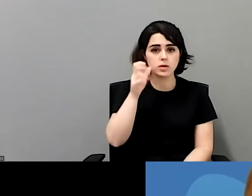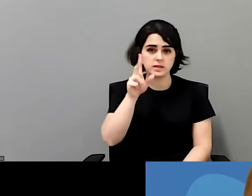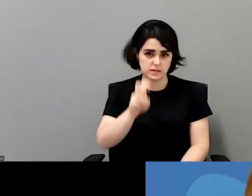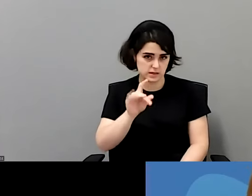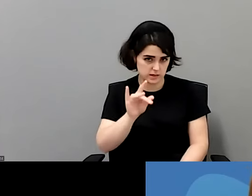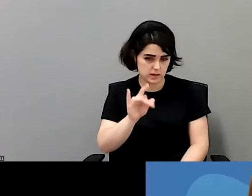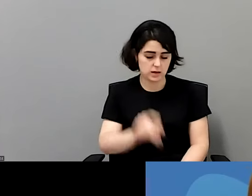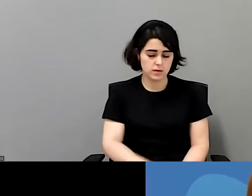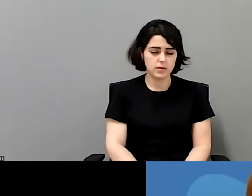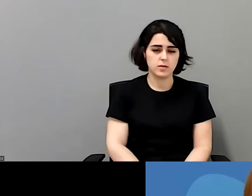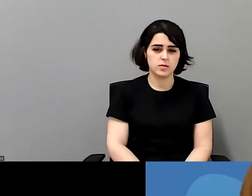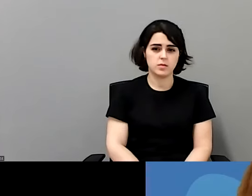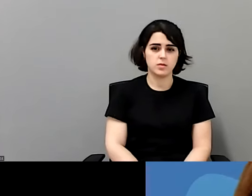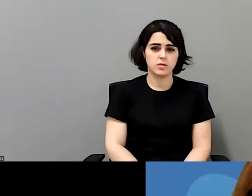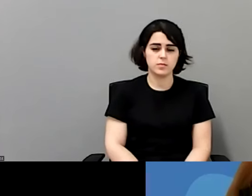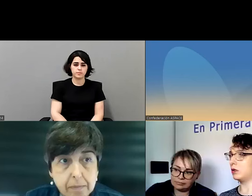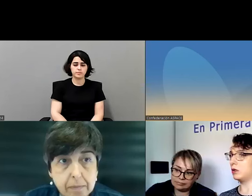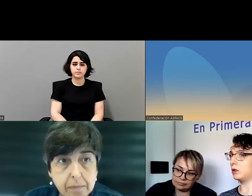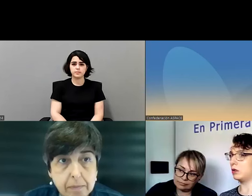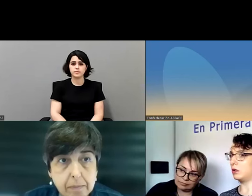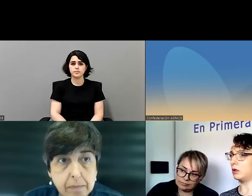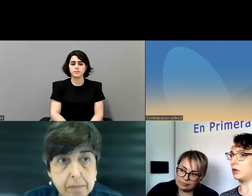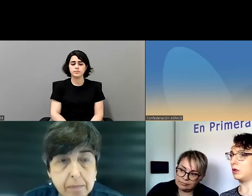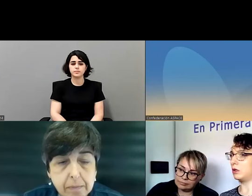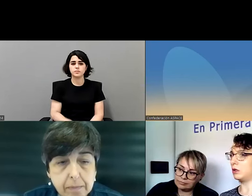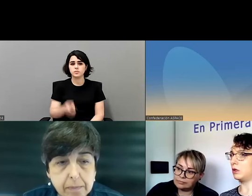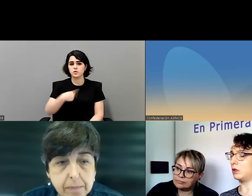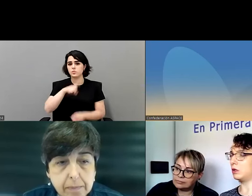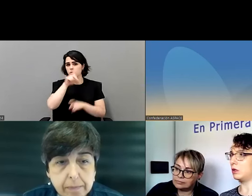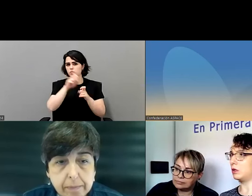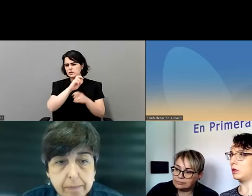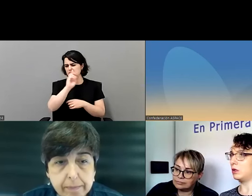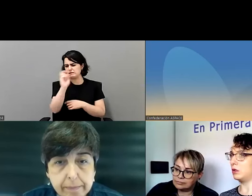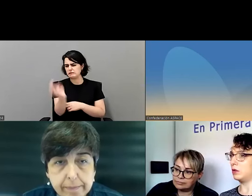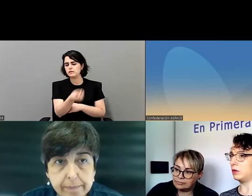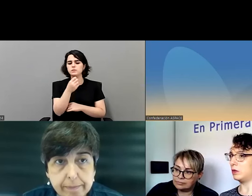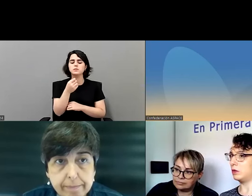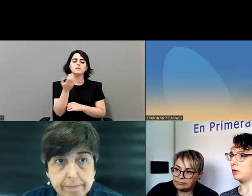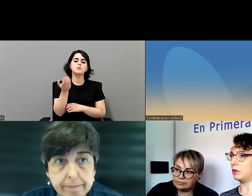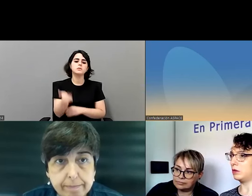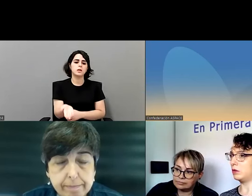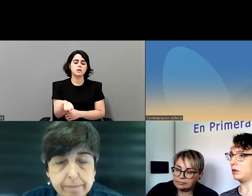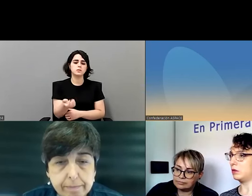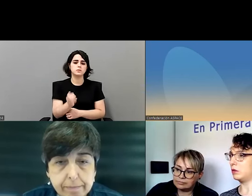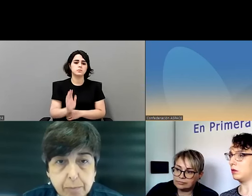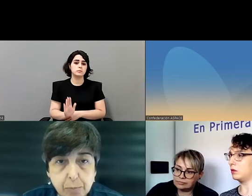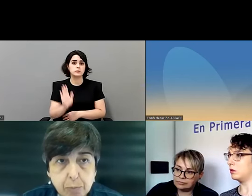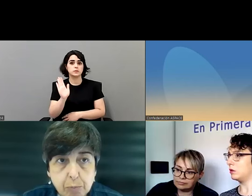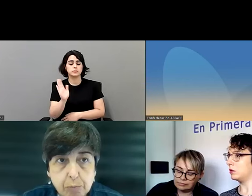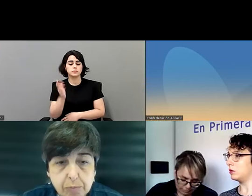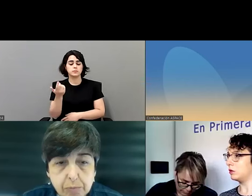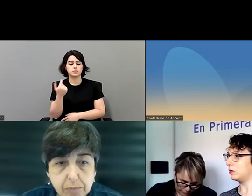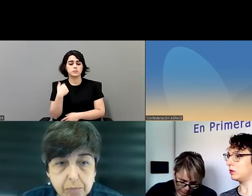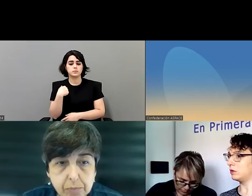me destacar a Rocío. Tenemos y a Fernanda. Varias preguntas y nos ha levantado